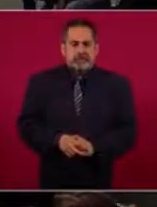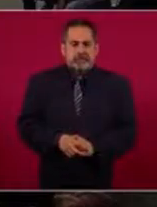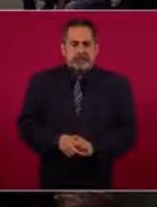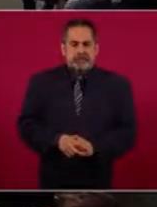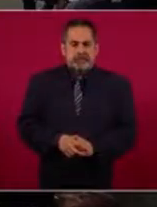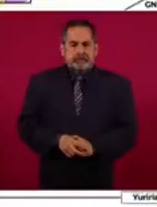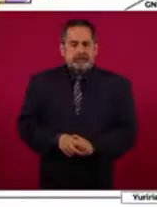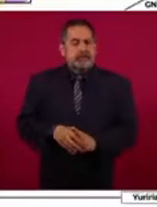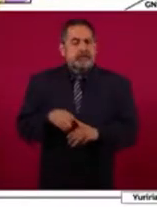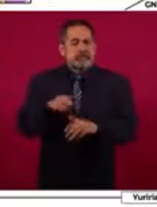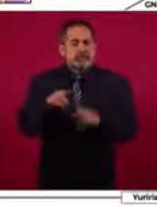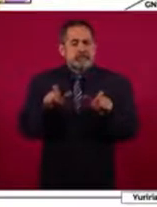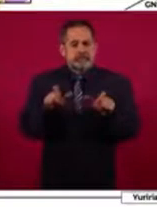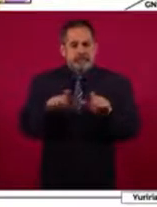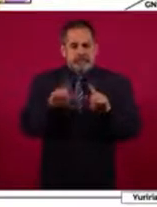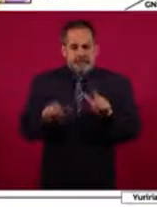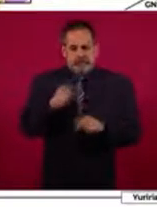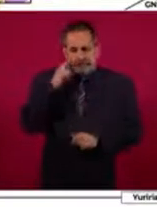De la Guardia,